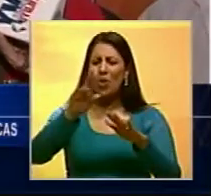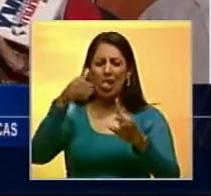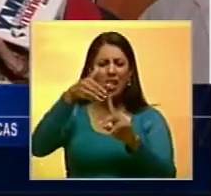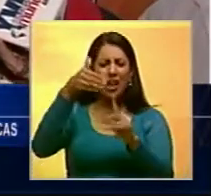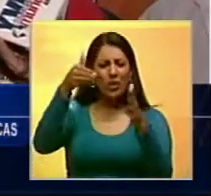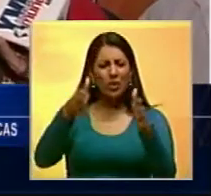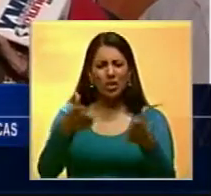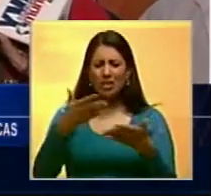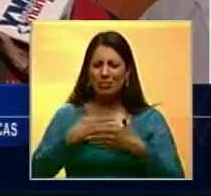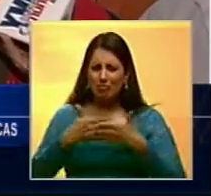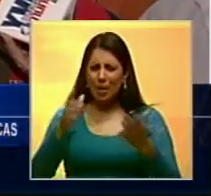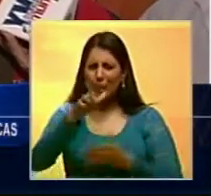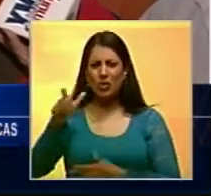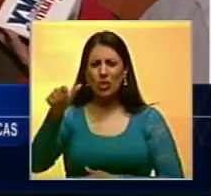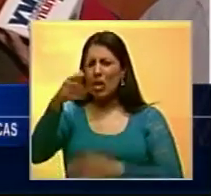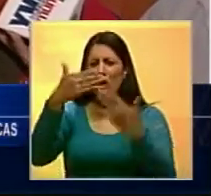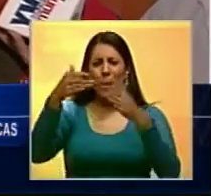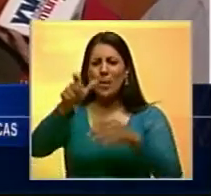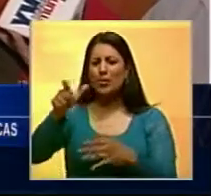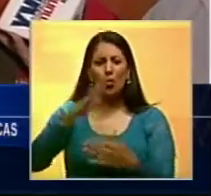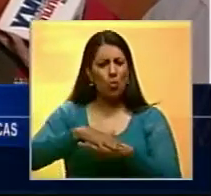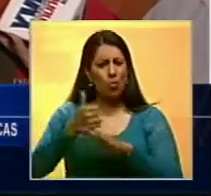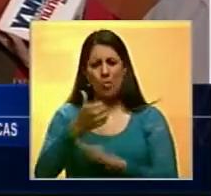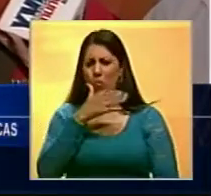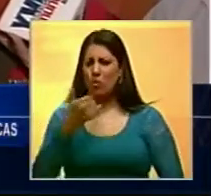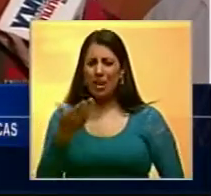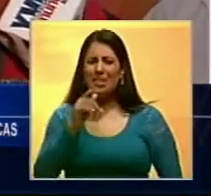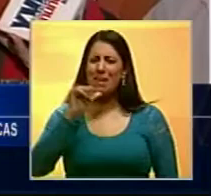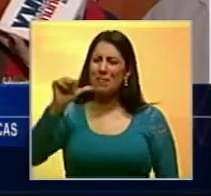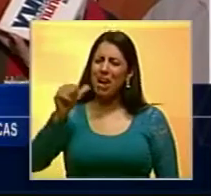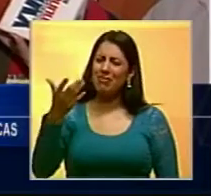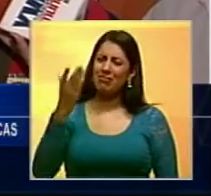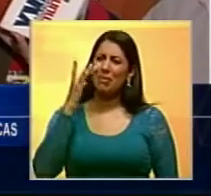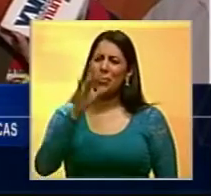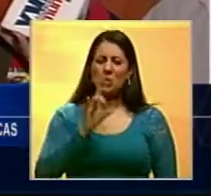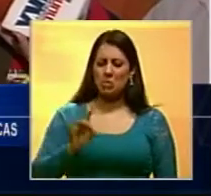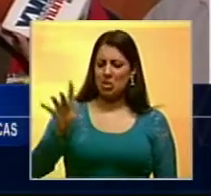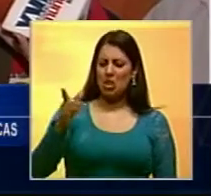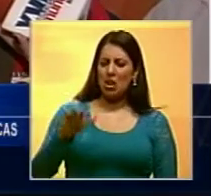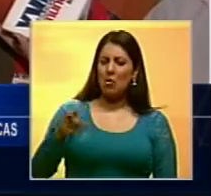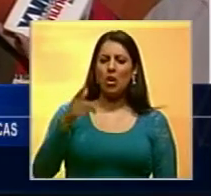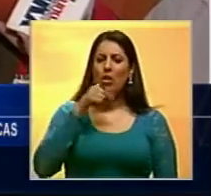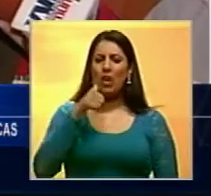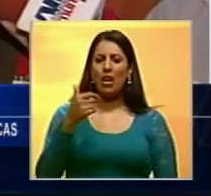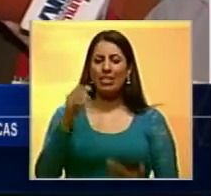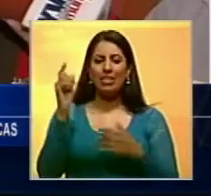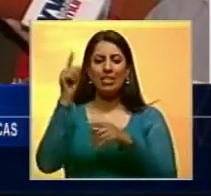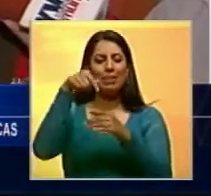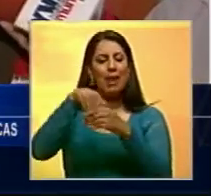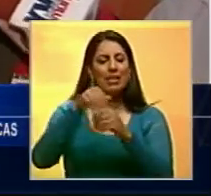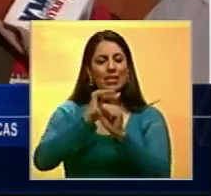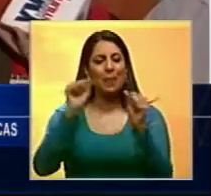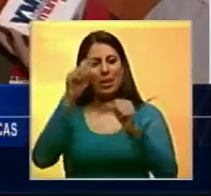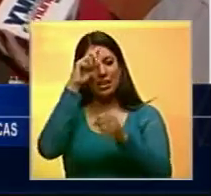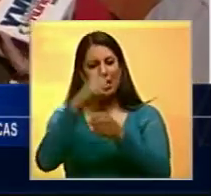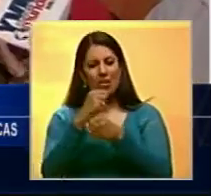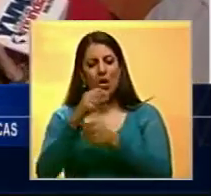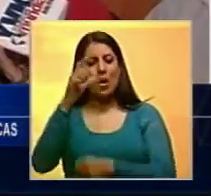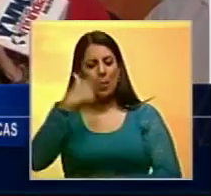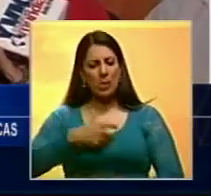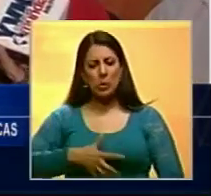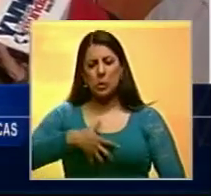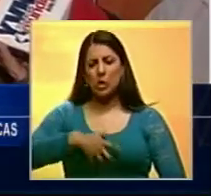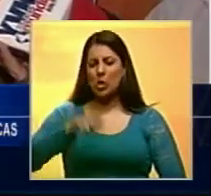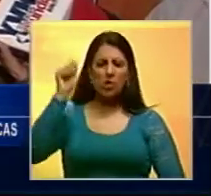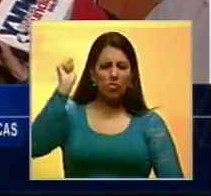vamos a servir a nuestros usuarios, ellos no tienen la culpa. ¿Usted sabe que es malo que voten a un usuario? Porque no llegó temprano a su trabajo y ese usuario viene molesto y